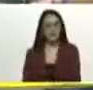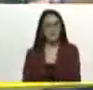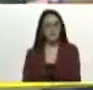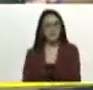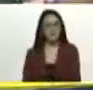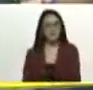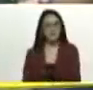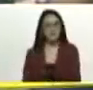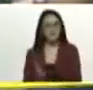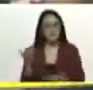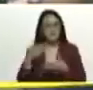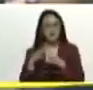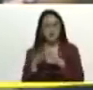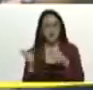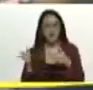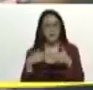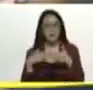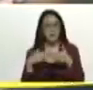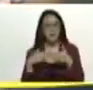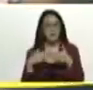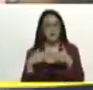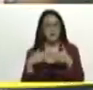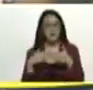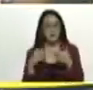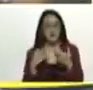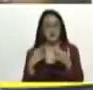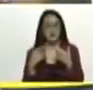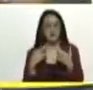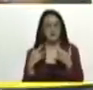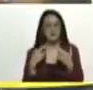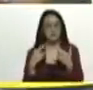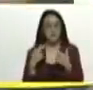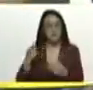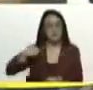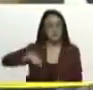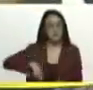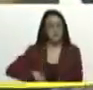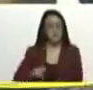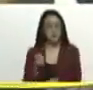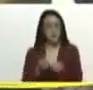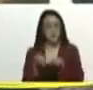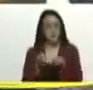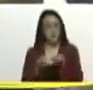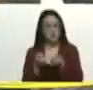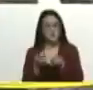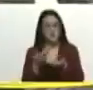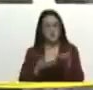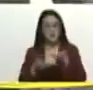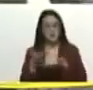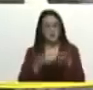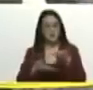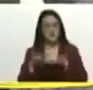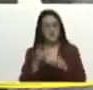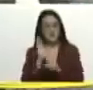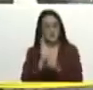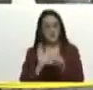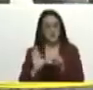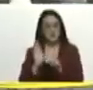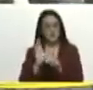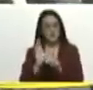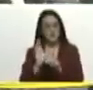Se cerraron todas las puertas de las relaciones financieras, económicas, comerciales,